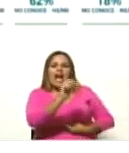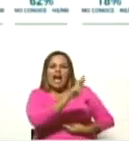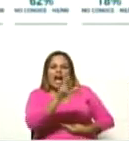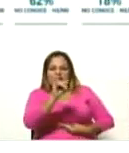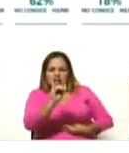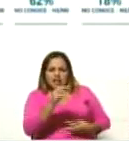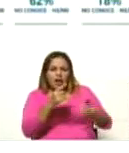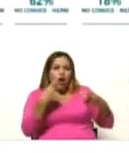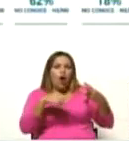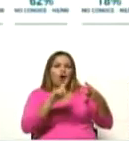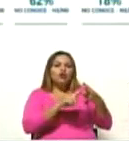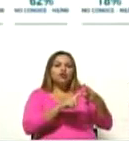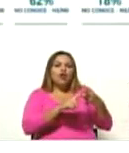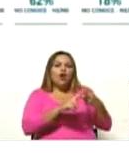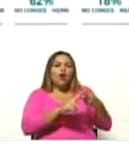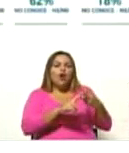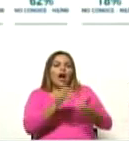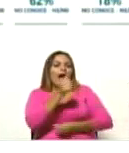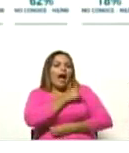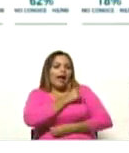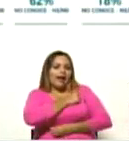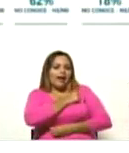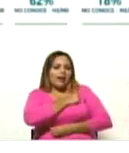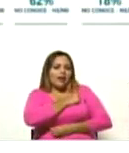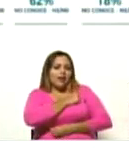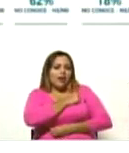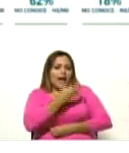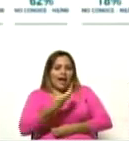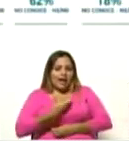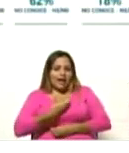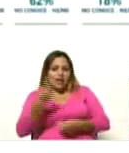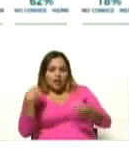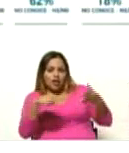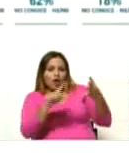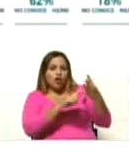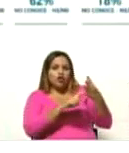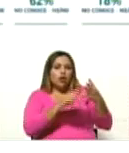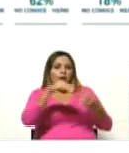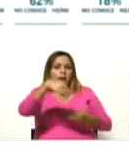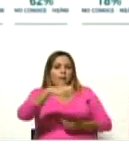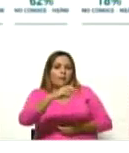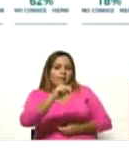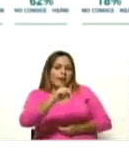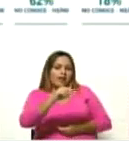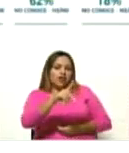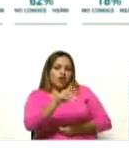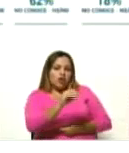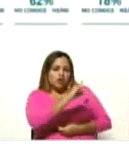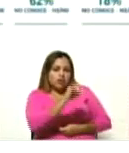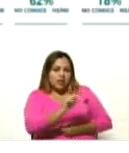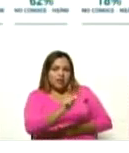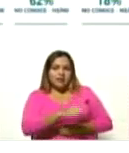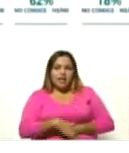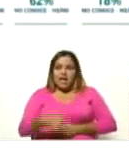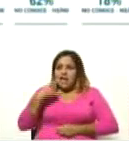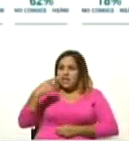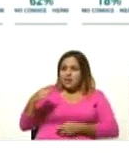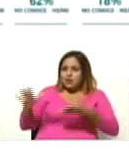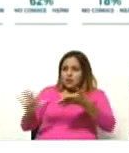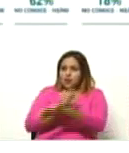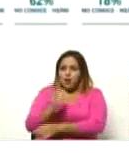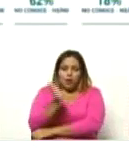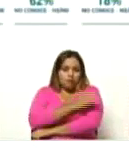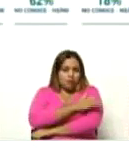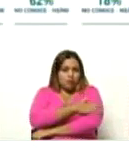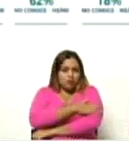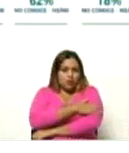Gustavo Duque, el alcalde de Chacao, y Lorenzo Mendoza, claro, que no es candidato ni aspira. Pero te digo porque cuando uno analiza el discurso de la oposición, el manejo